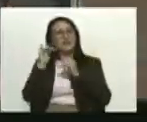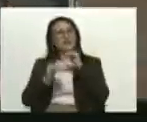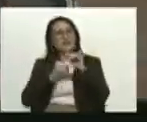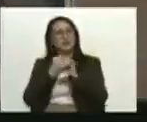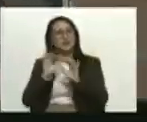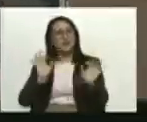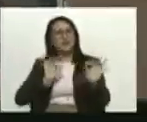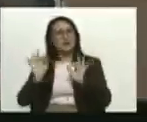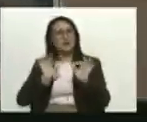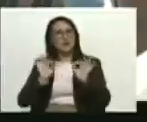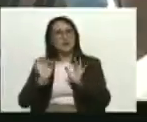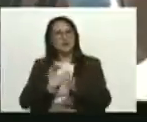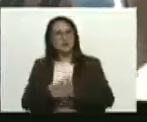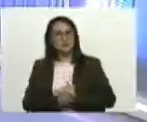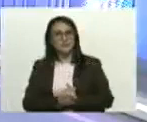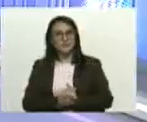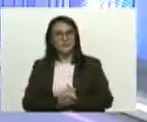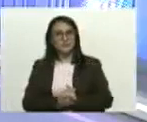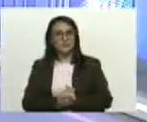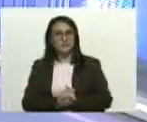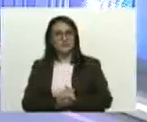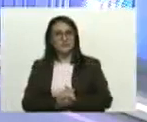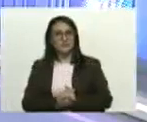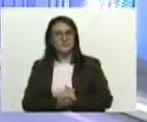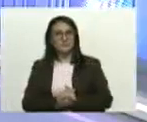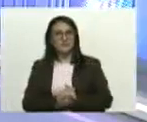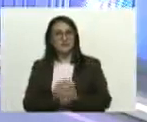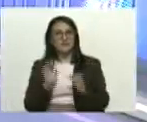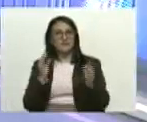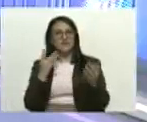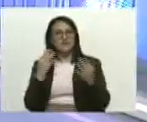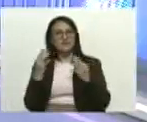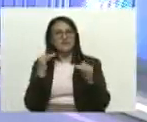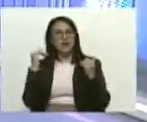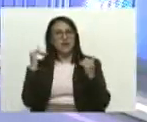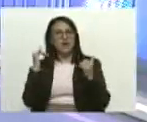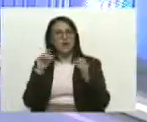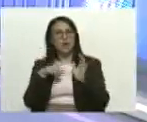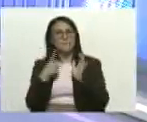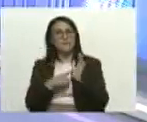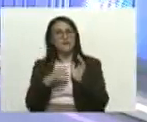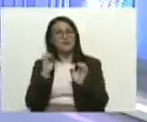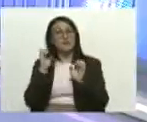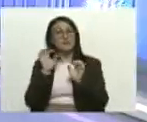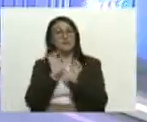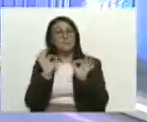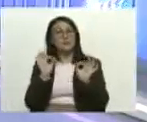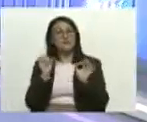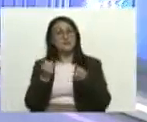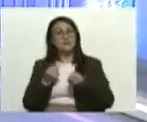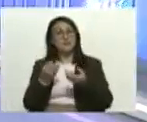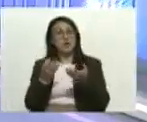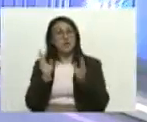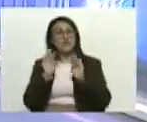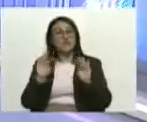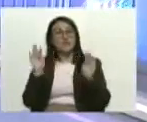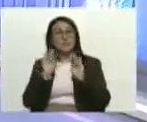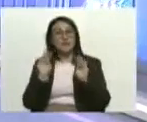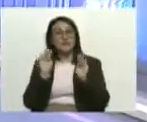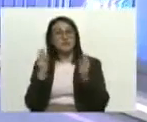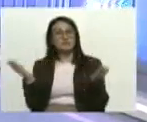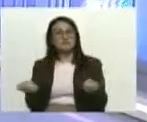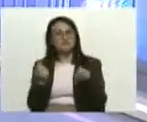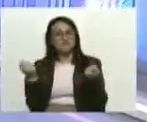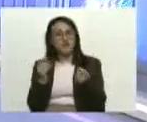de Teatro Progresista. Un festival completo porque además de los eventos especiales también nos ofrece un eje formativo para